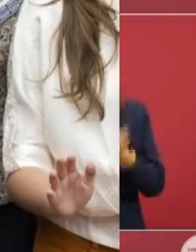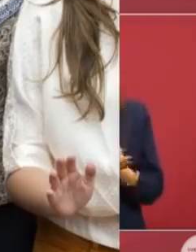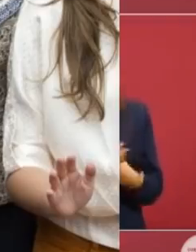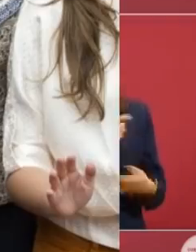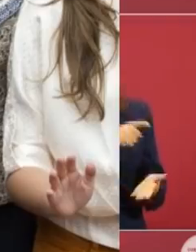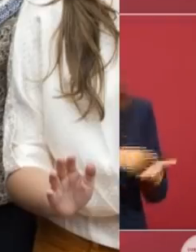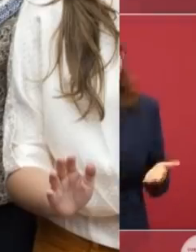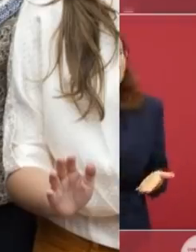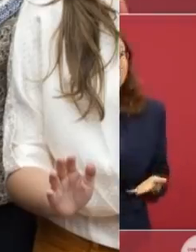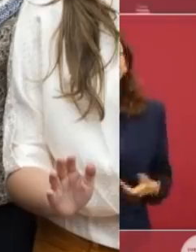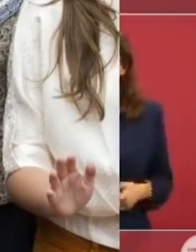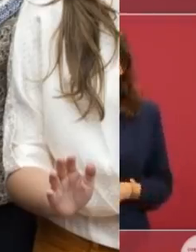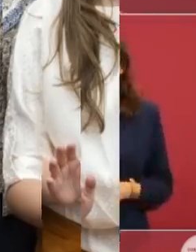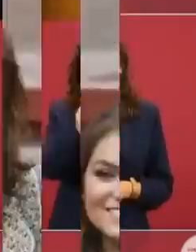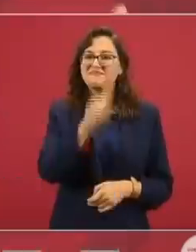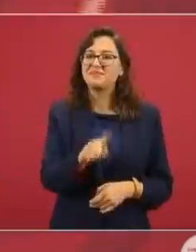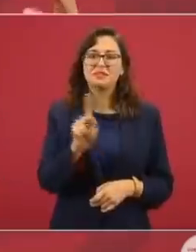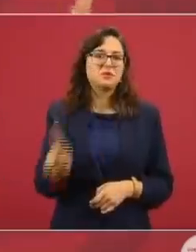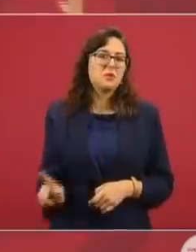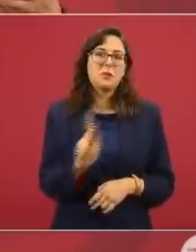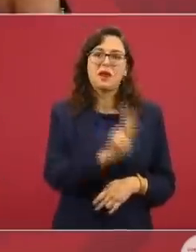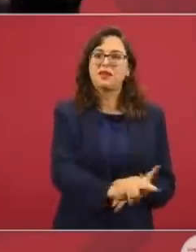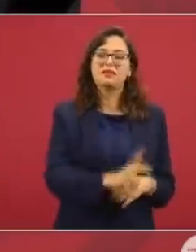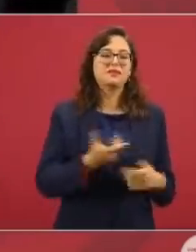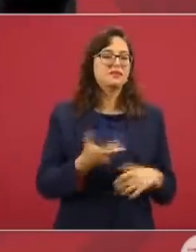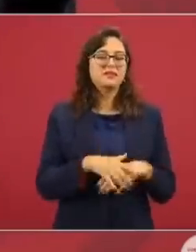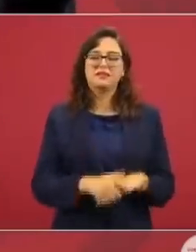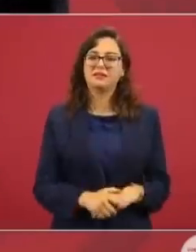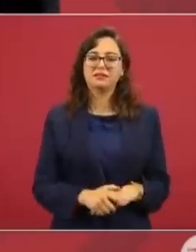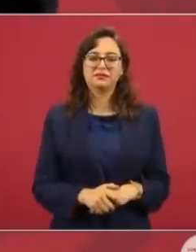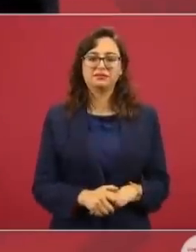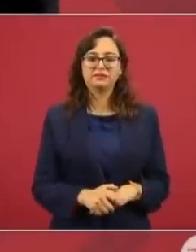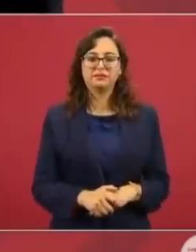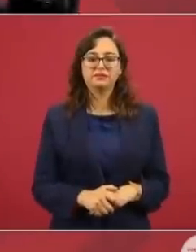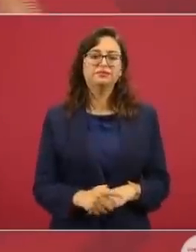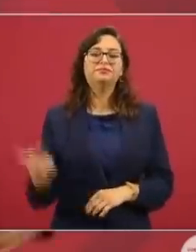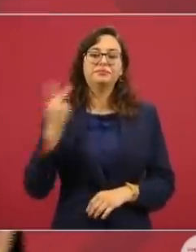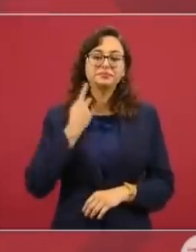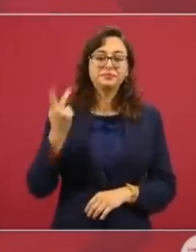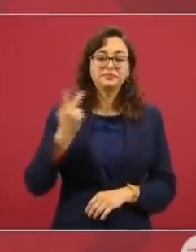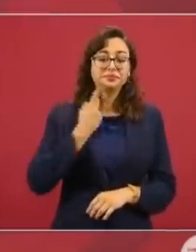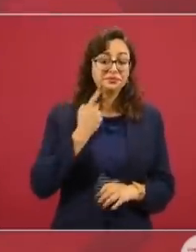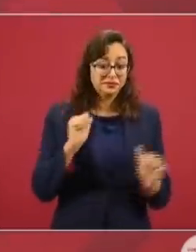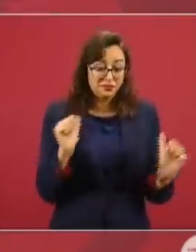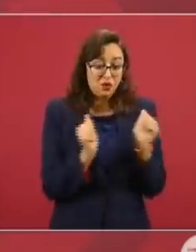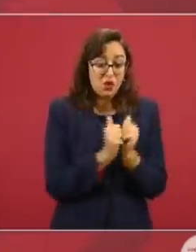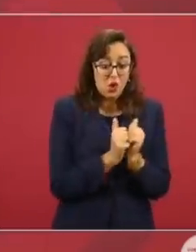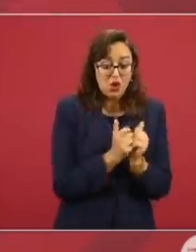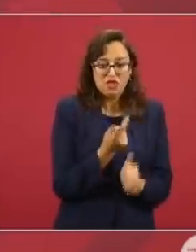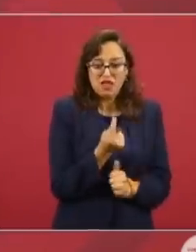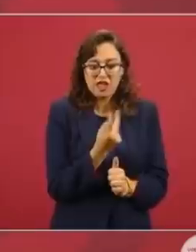pero así se fabricaban, pues, los políticos.